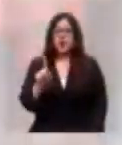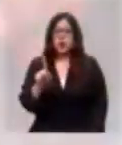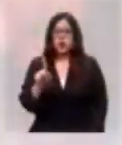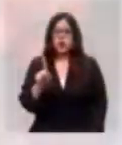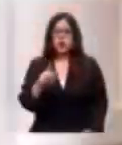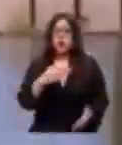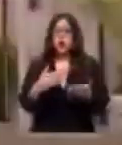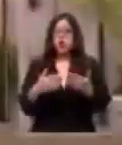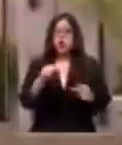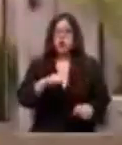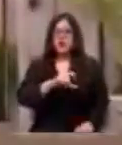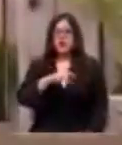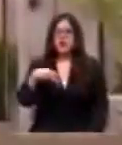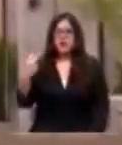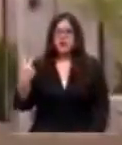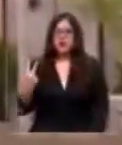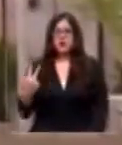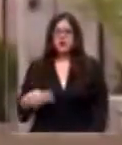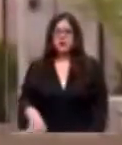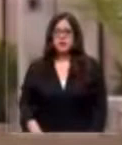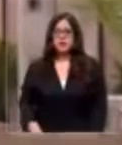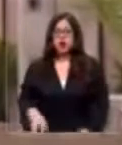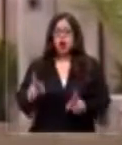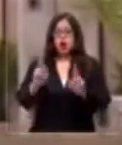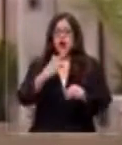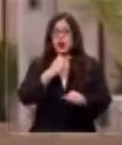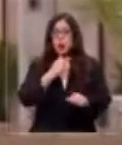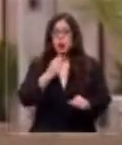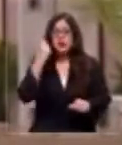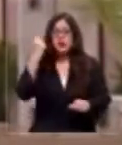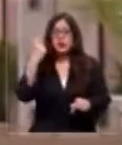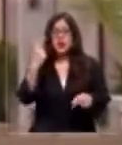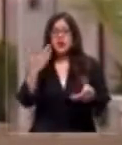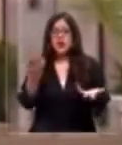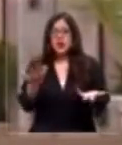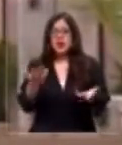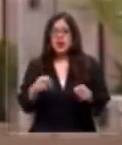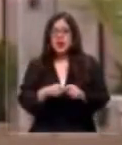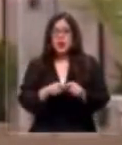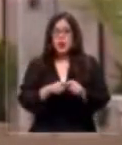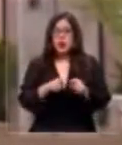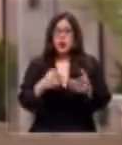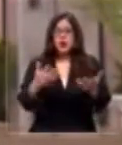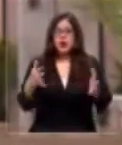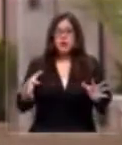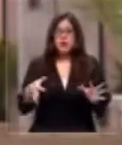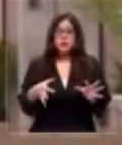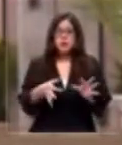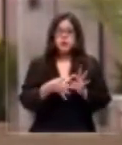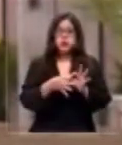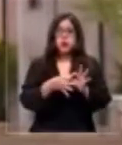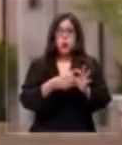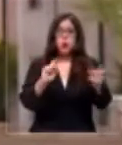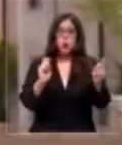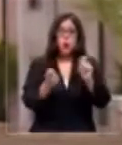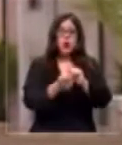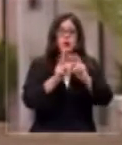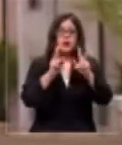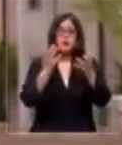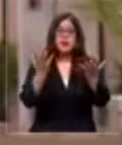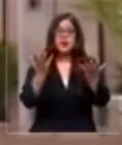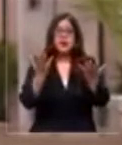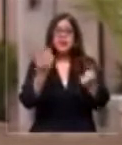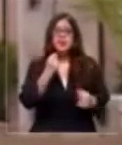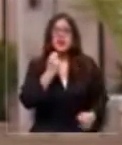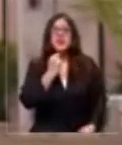en Chilevisión. Nada, espero que les guste, que entiendan que hay una pequeña concesión con respecto al acento, que es parte de mi trabajo